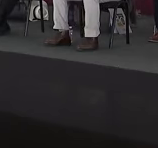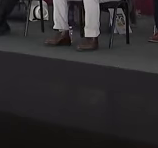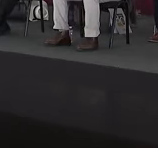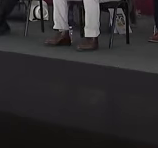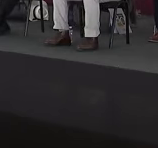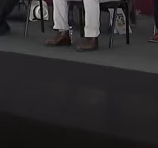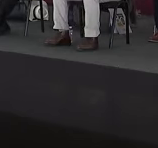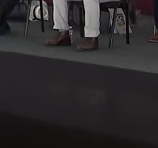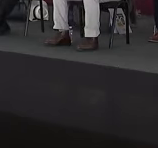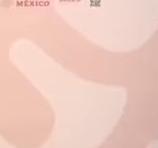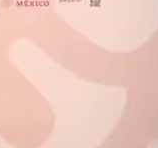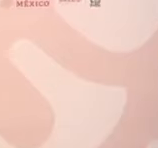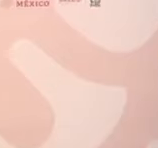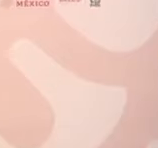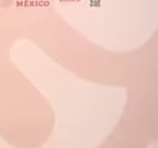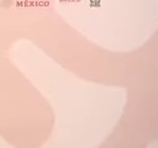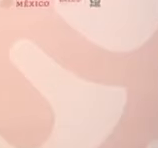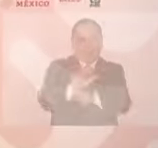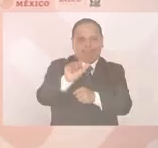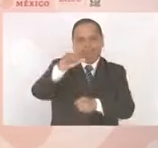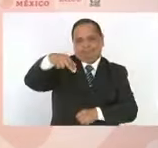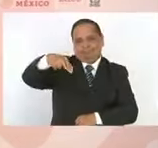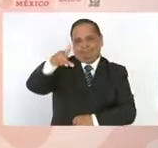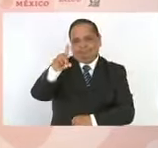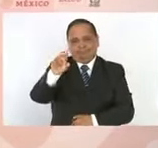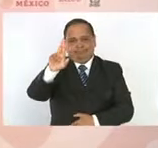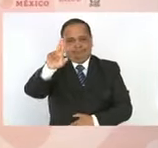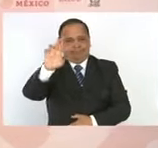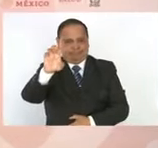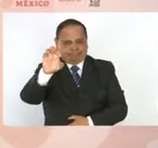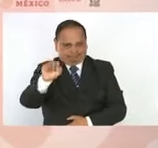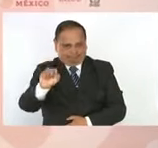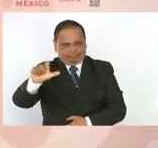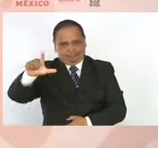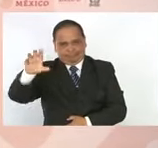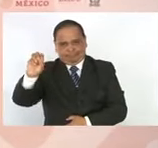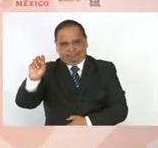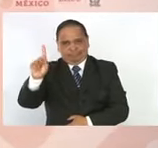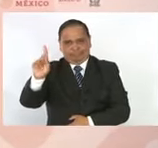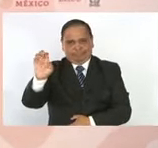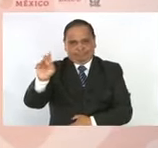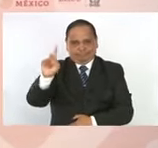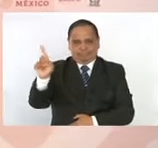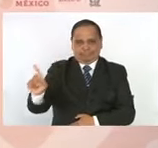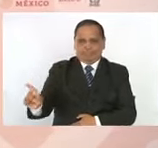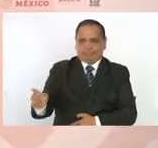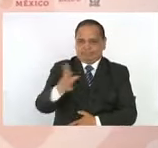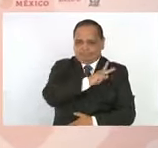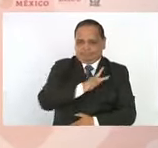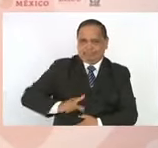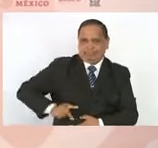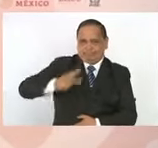Licenciado Andrés Manuel López Obrador, presidente constitucional de los Estados Unidos Mexicanos.